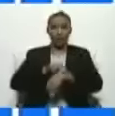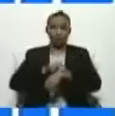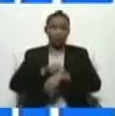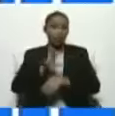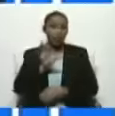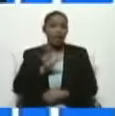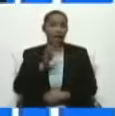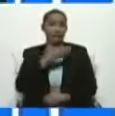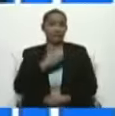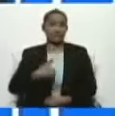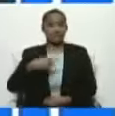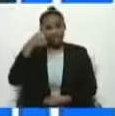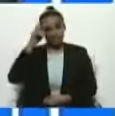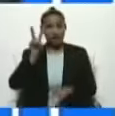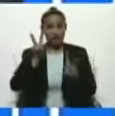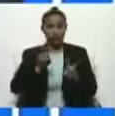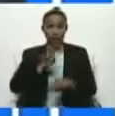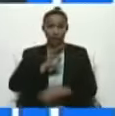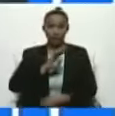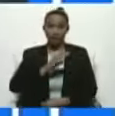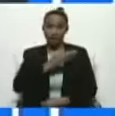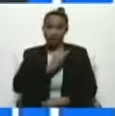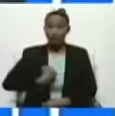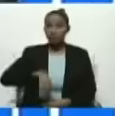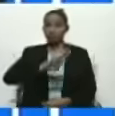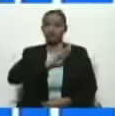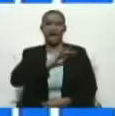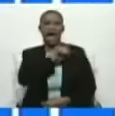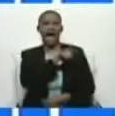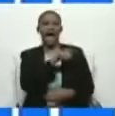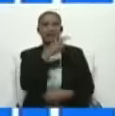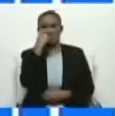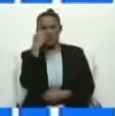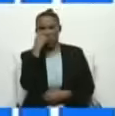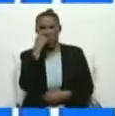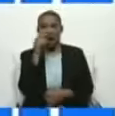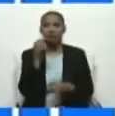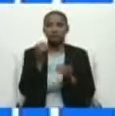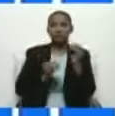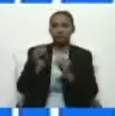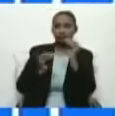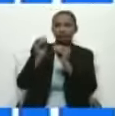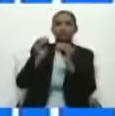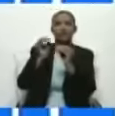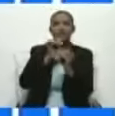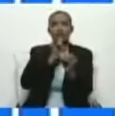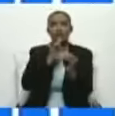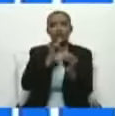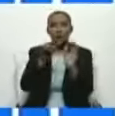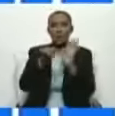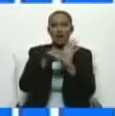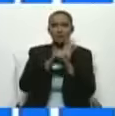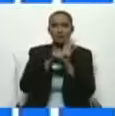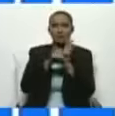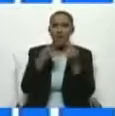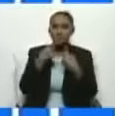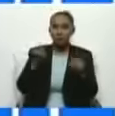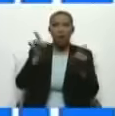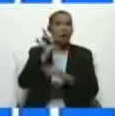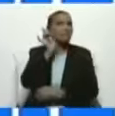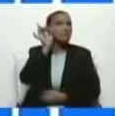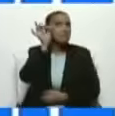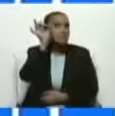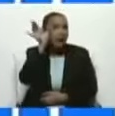presidenta de México, es narcotraficante. O un hombre decente, de los pocos que había en esa